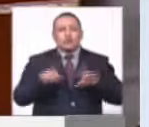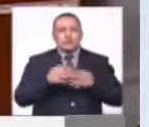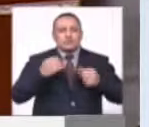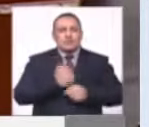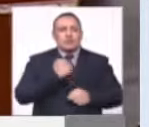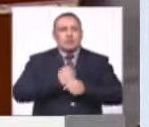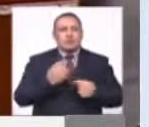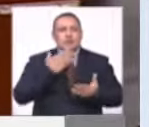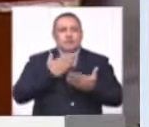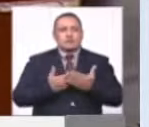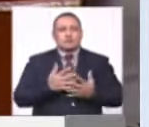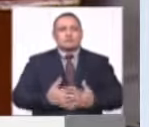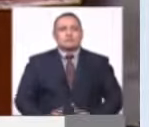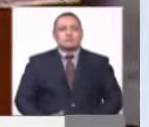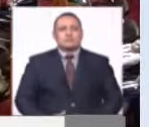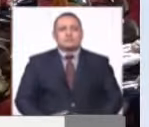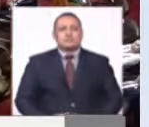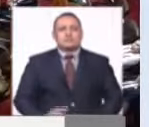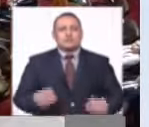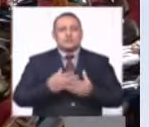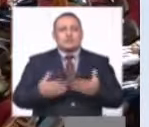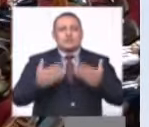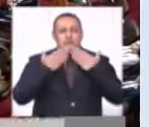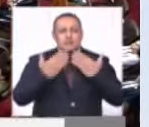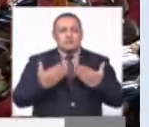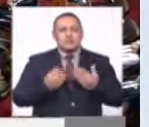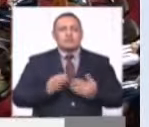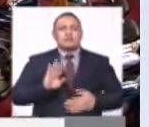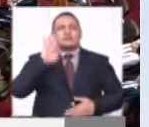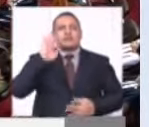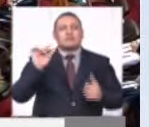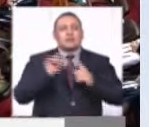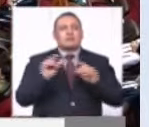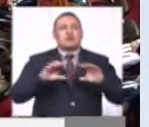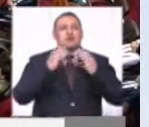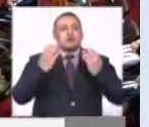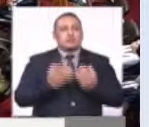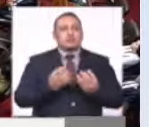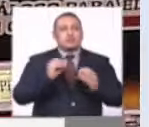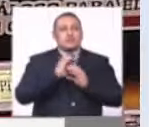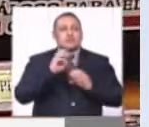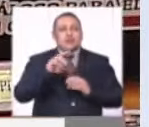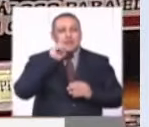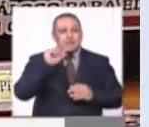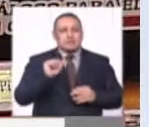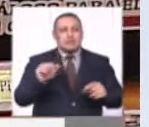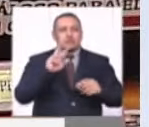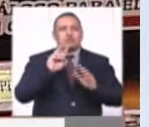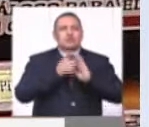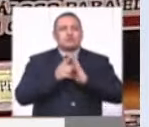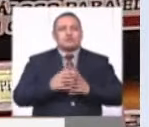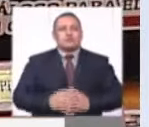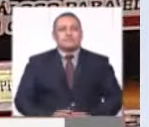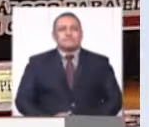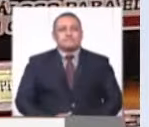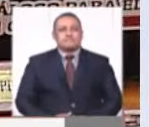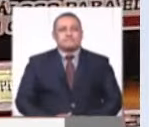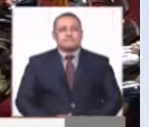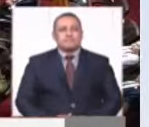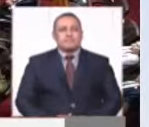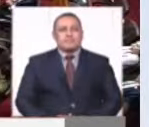acción. Gracias, presidente. Gracias, congresista. Tiene uso la palabra el congresista García Correa por 2 minutos.